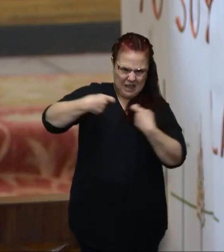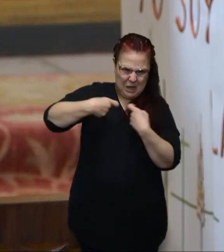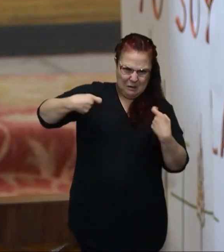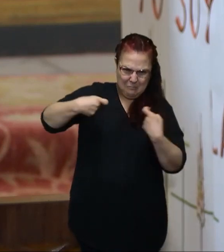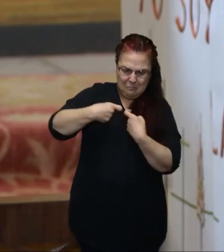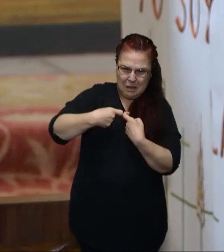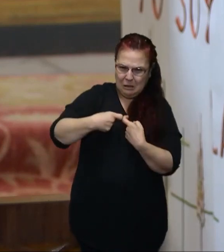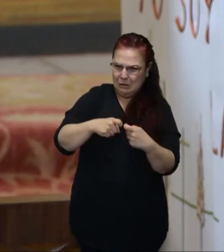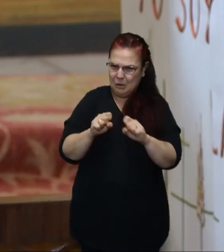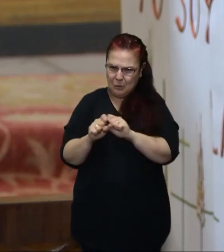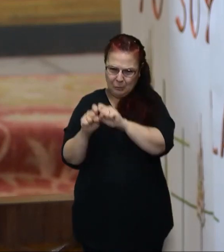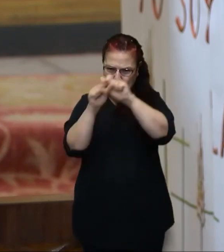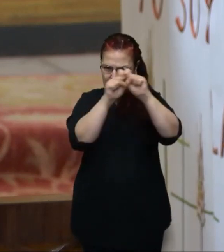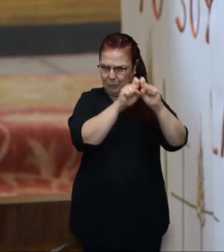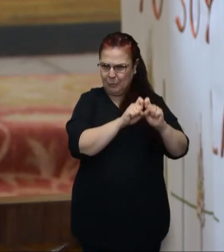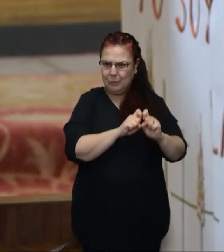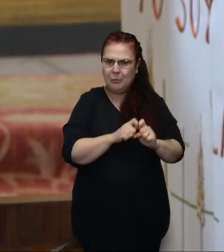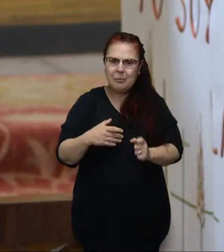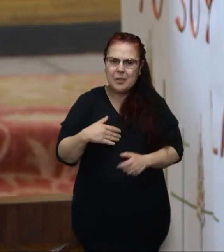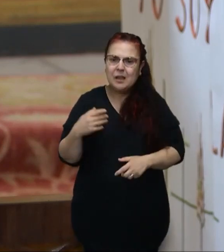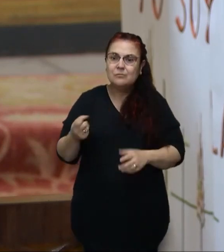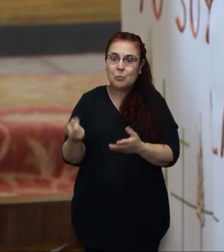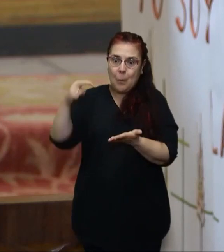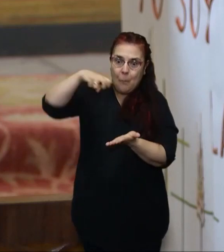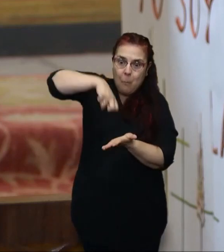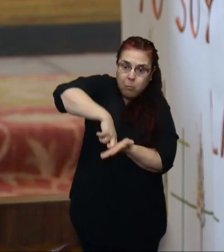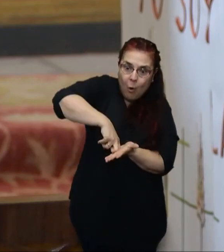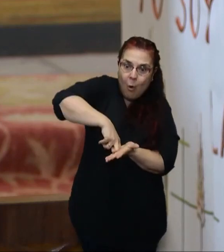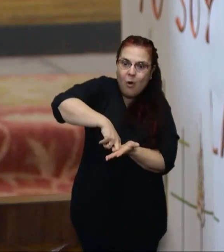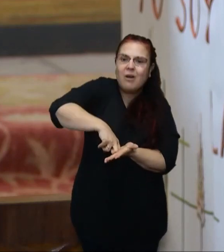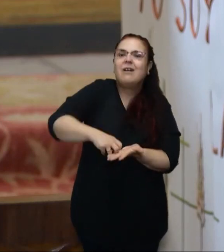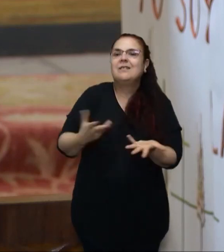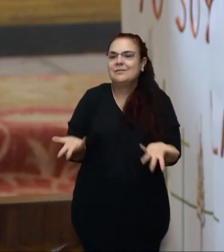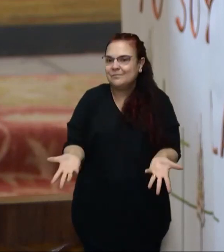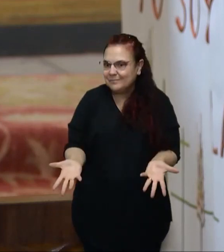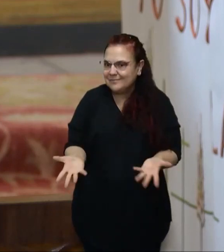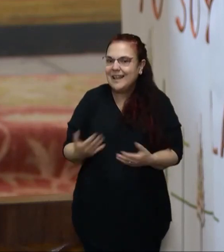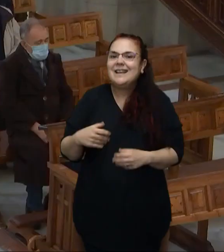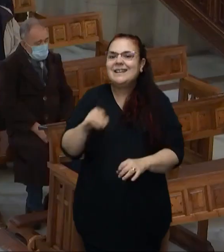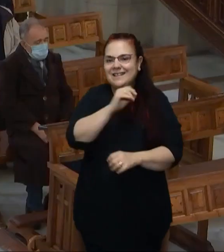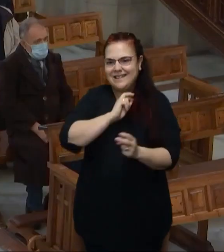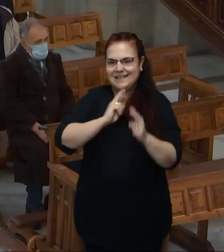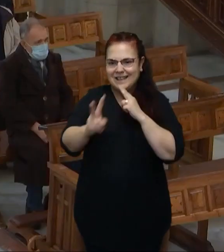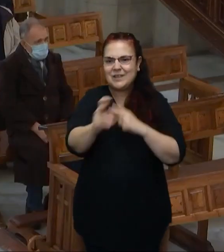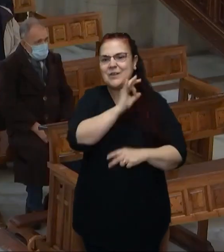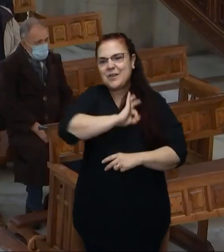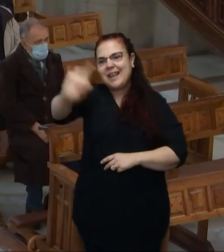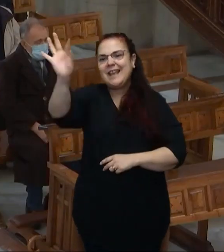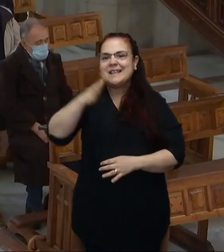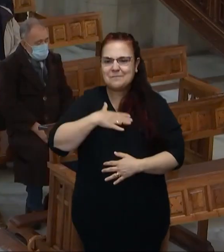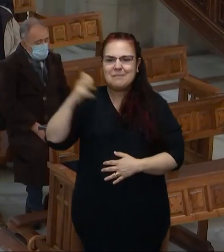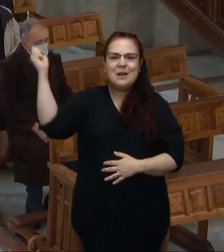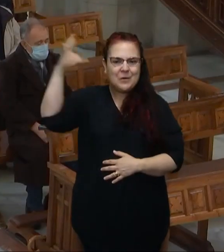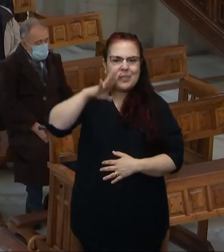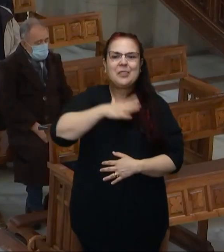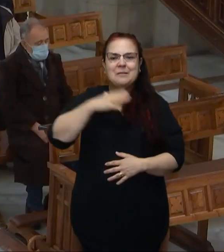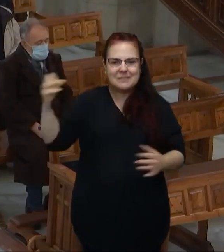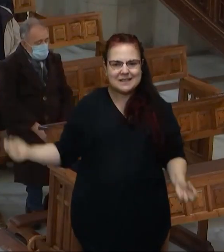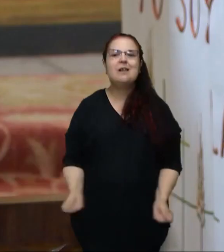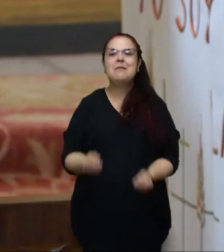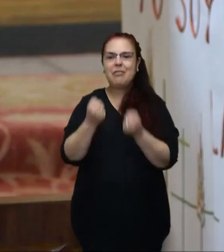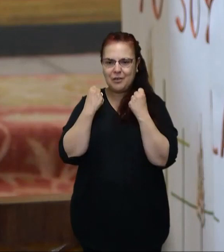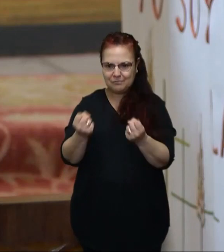y adversarios, tropiezan y caen. El Señor es mi luz y